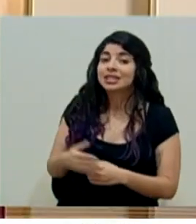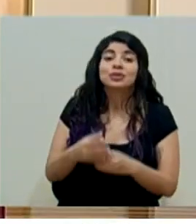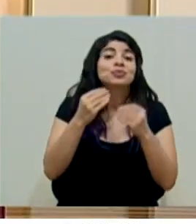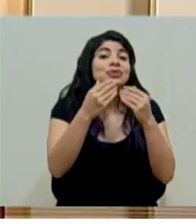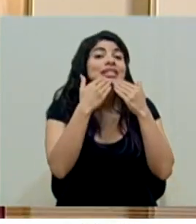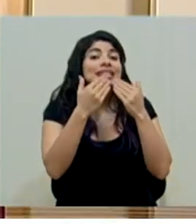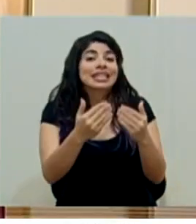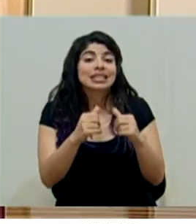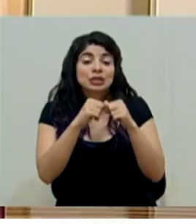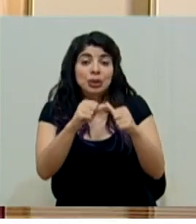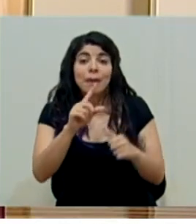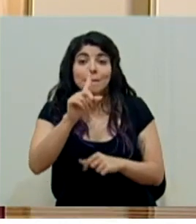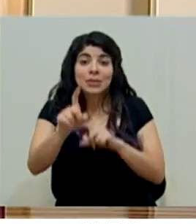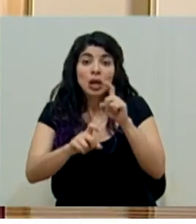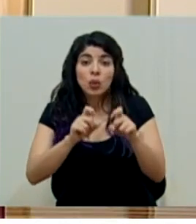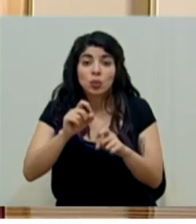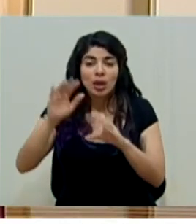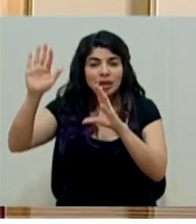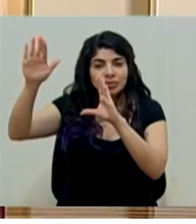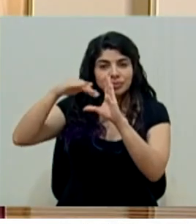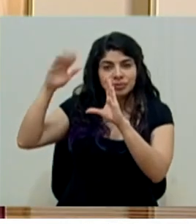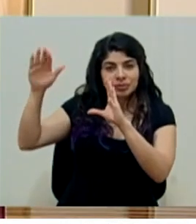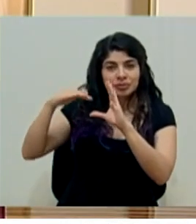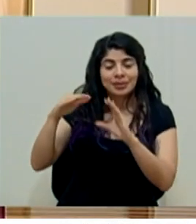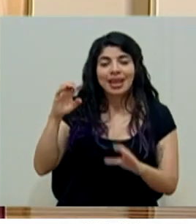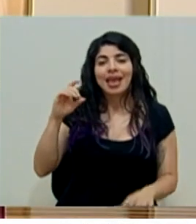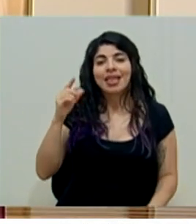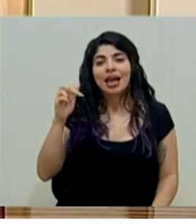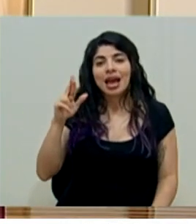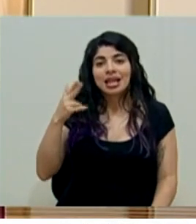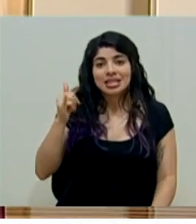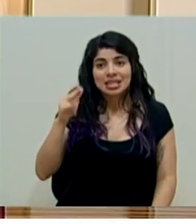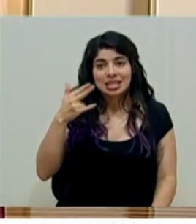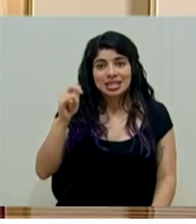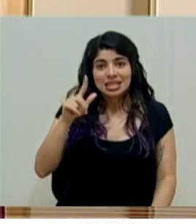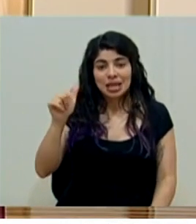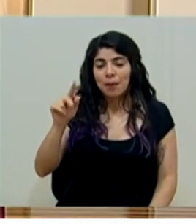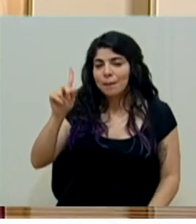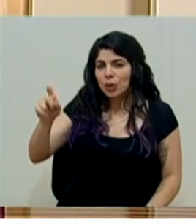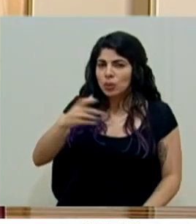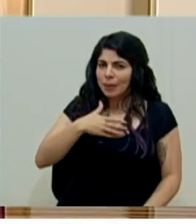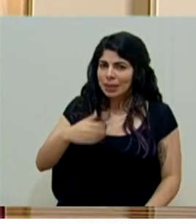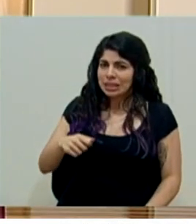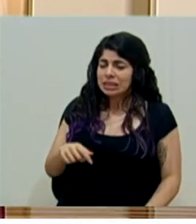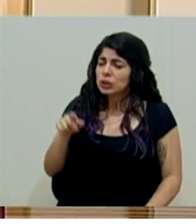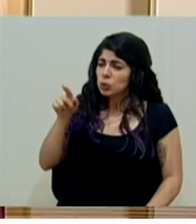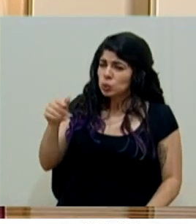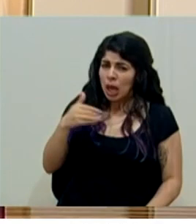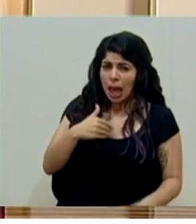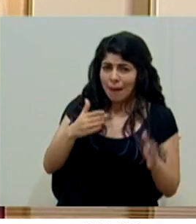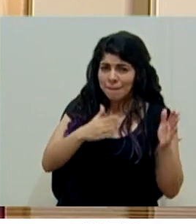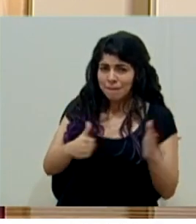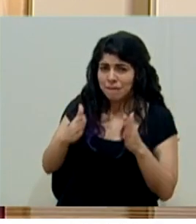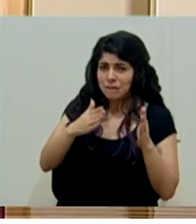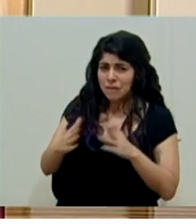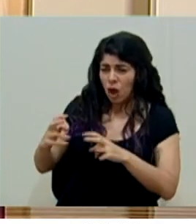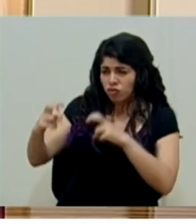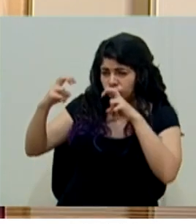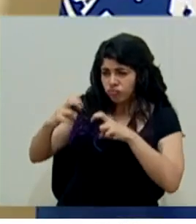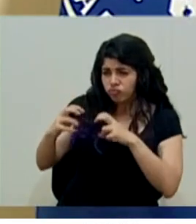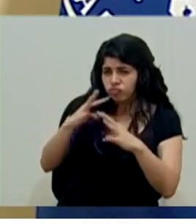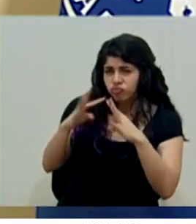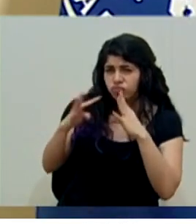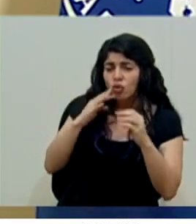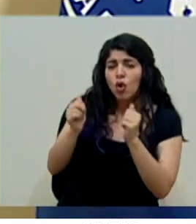gracias. Continuamos con las consultas regionales. Noticias Edgar Chinchilla, consulta al señor presidente. ¿Tienen previsto sentarse a conversar con